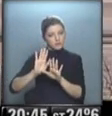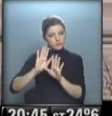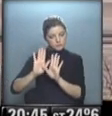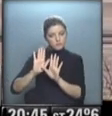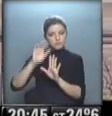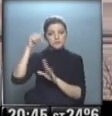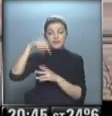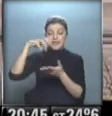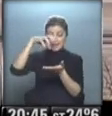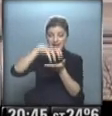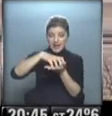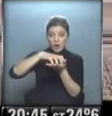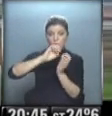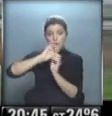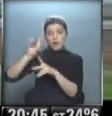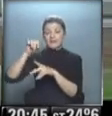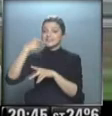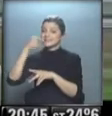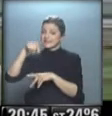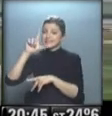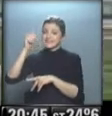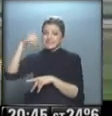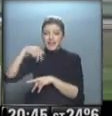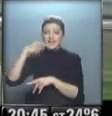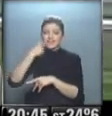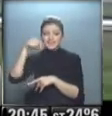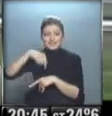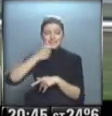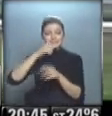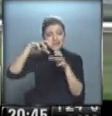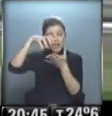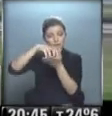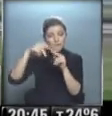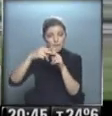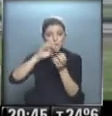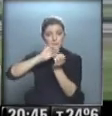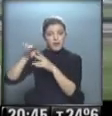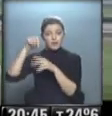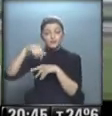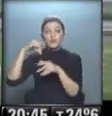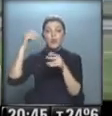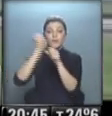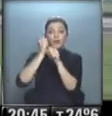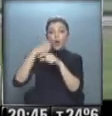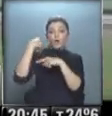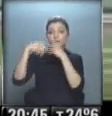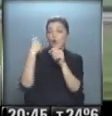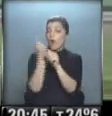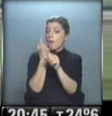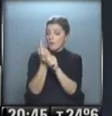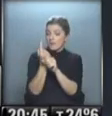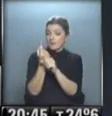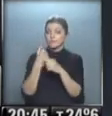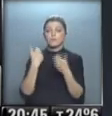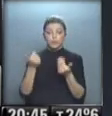que tal mudanza tornaría inviable la operación de LAN en el país. Por tal motivo se le